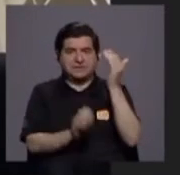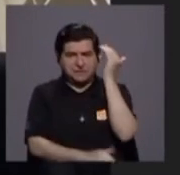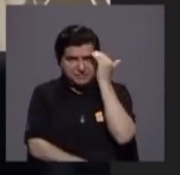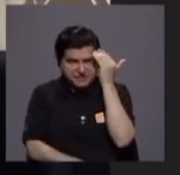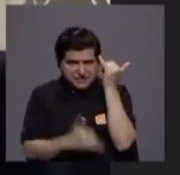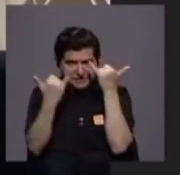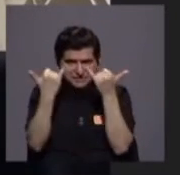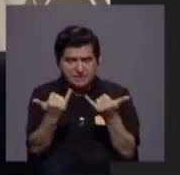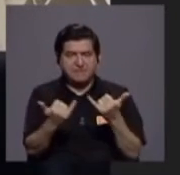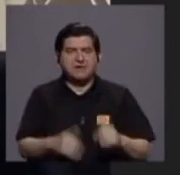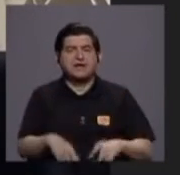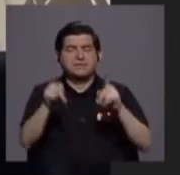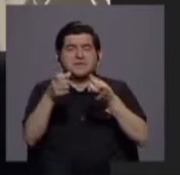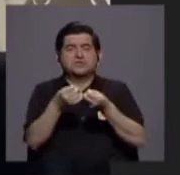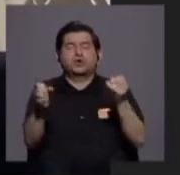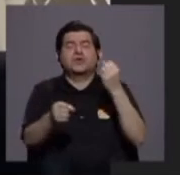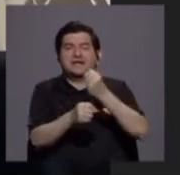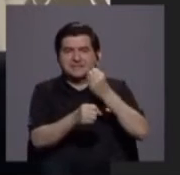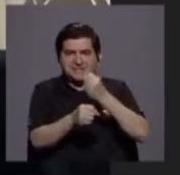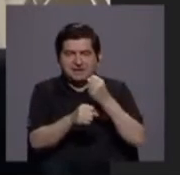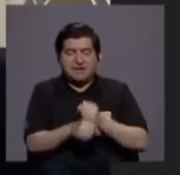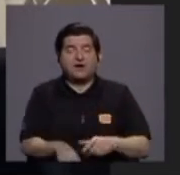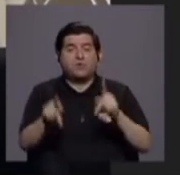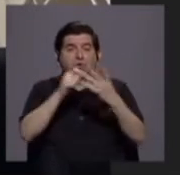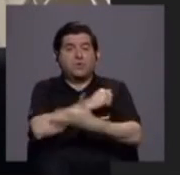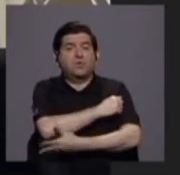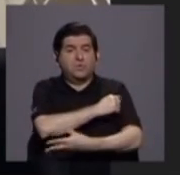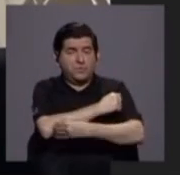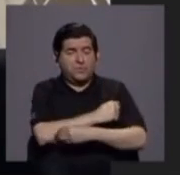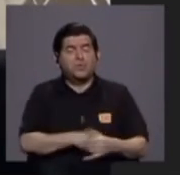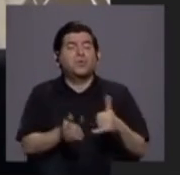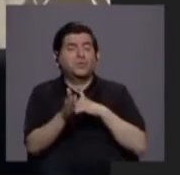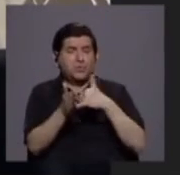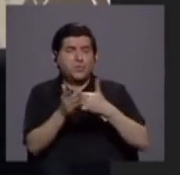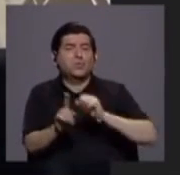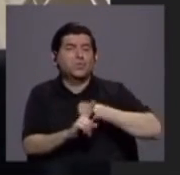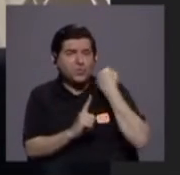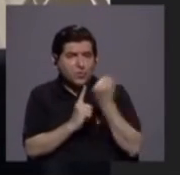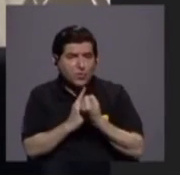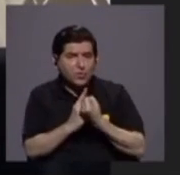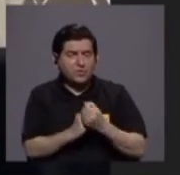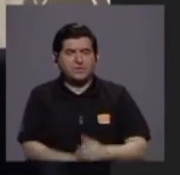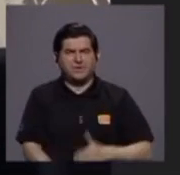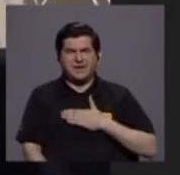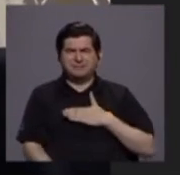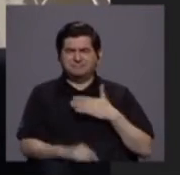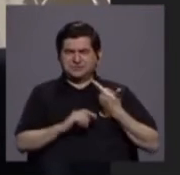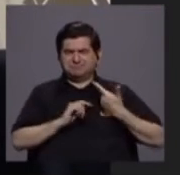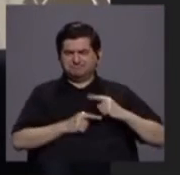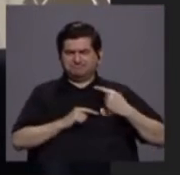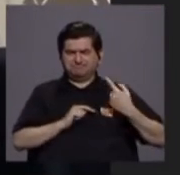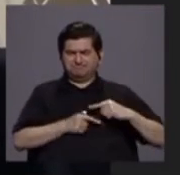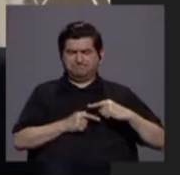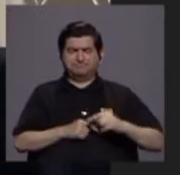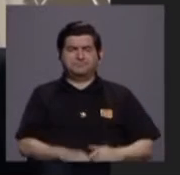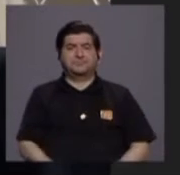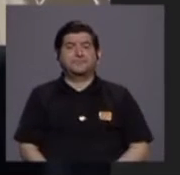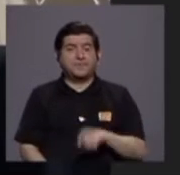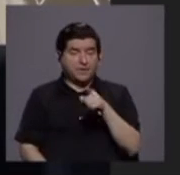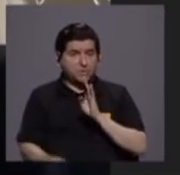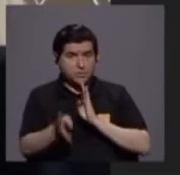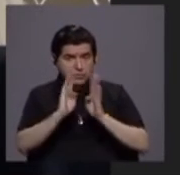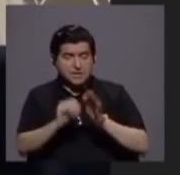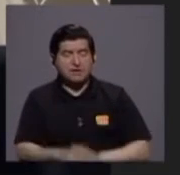sabemos. Los que están desempleados son las personas más pobres, las más vulnerables. Y a mí me duele mucho, que ya que usted